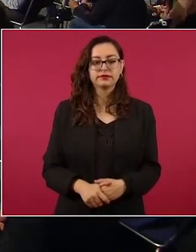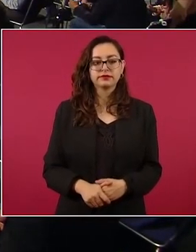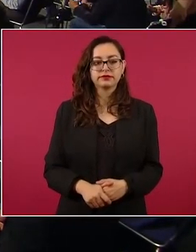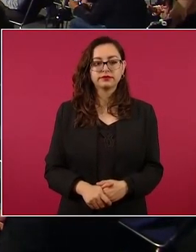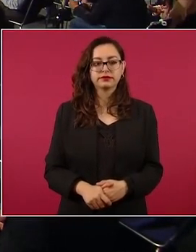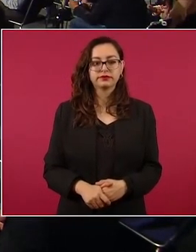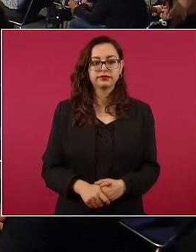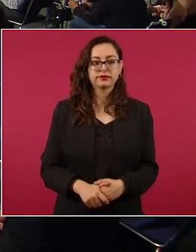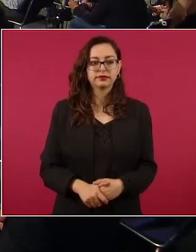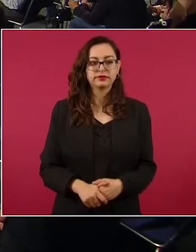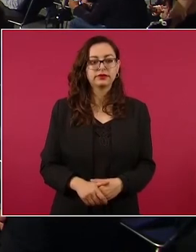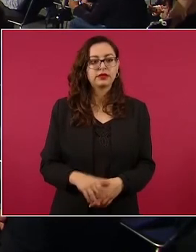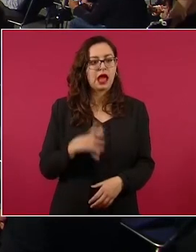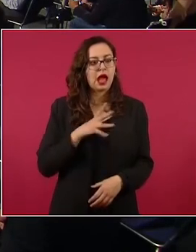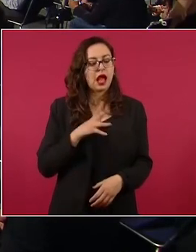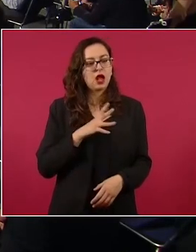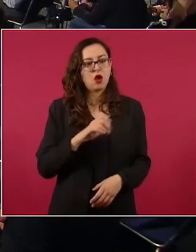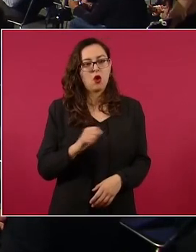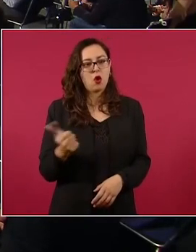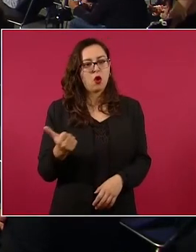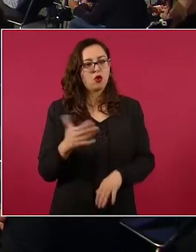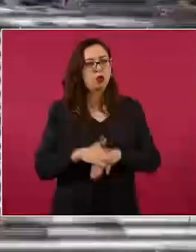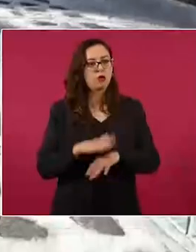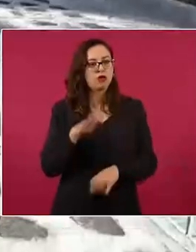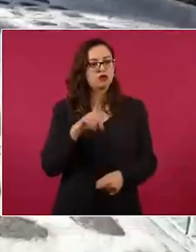hay uno con más colorido todavía.